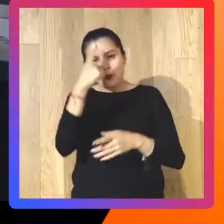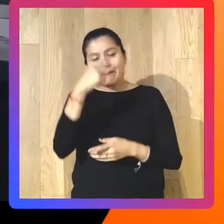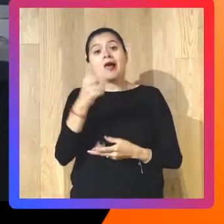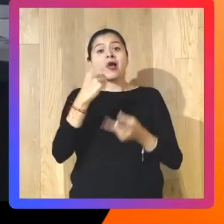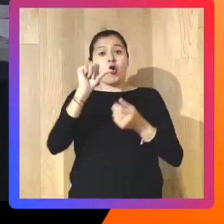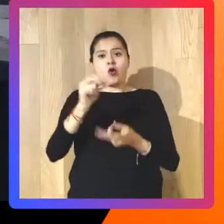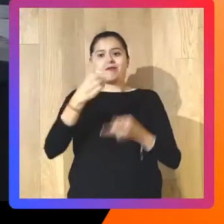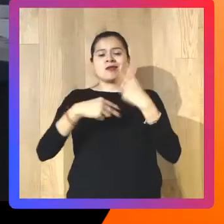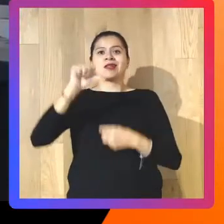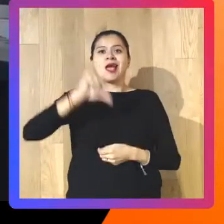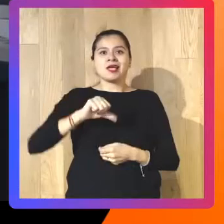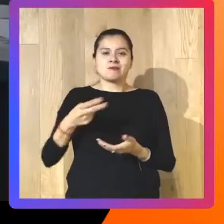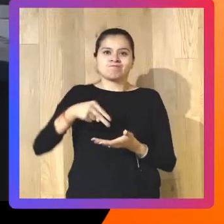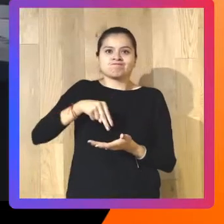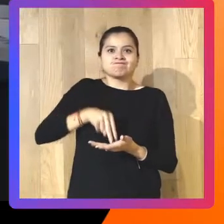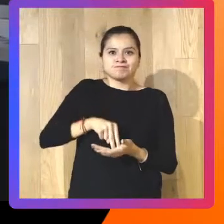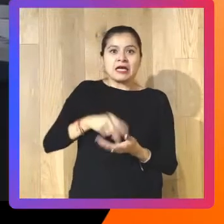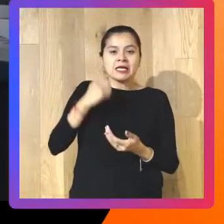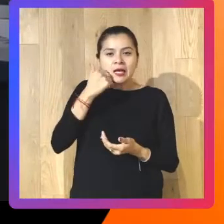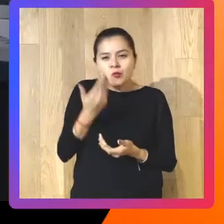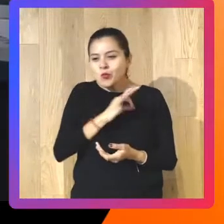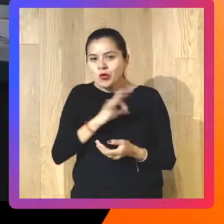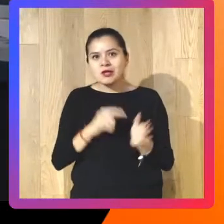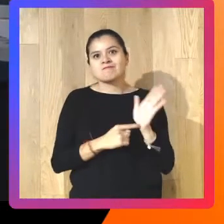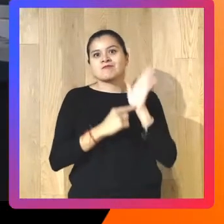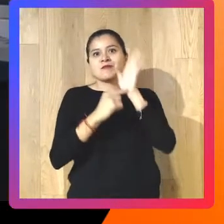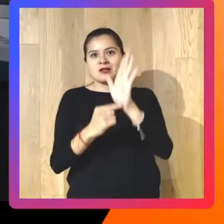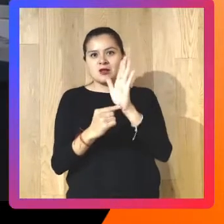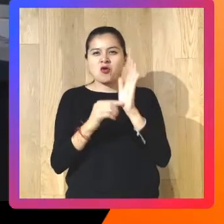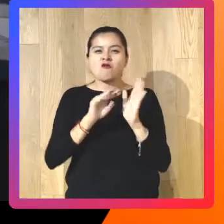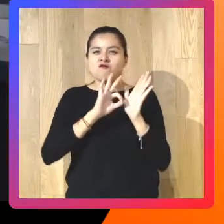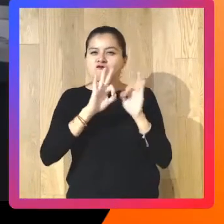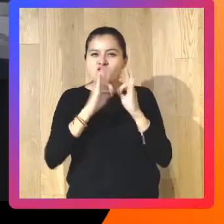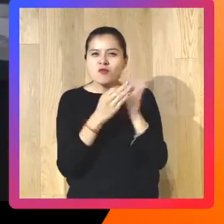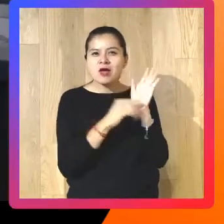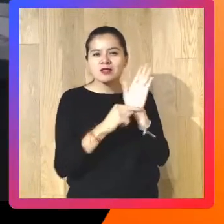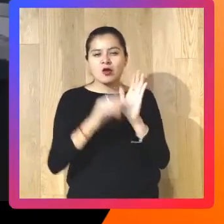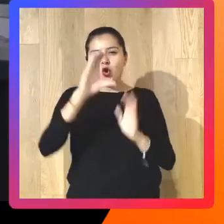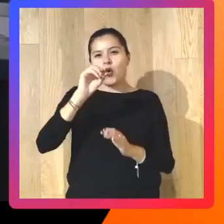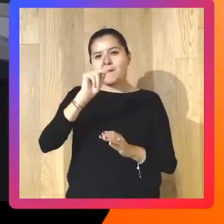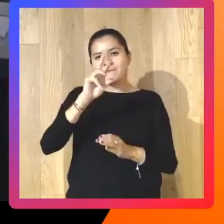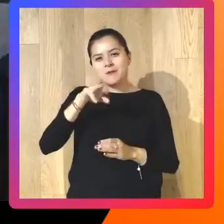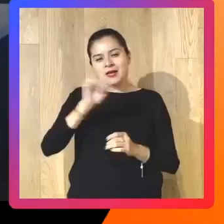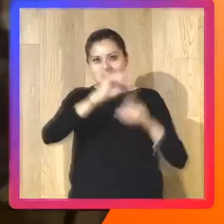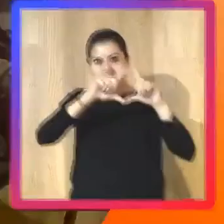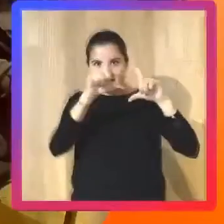Agradecerte que te encuentres esta mañana con nosotros y nos puedas presentar el modelo de desarrollo inclusivo de Coparmex Nacional.